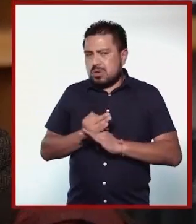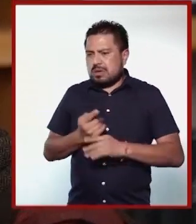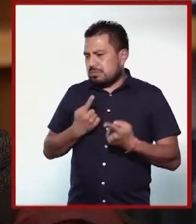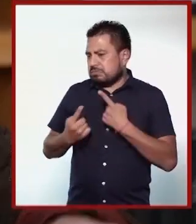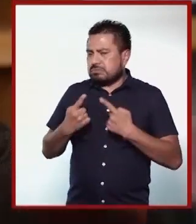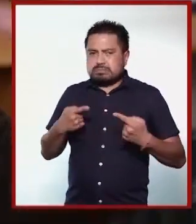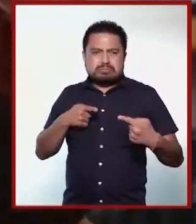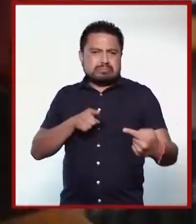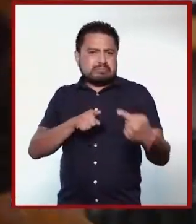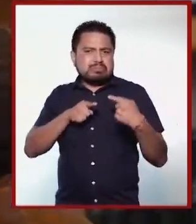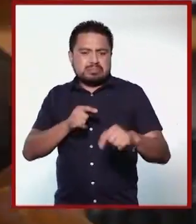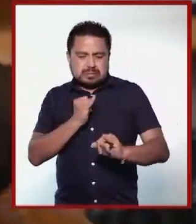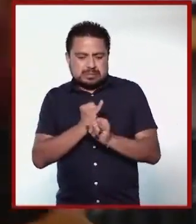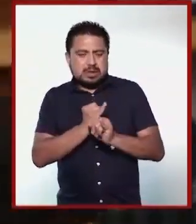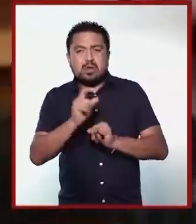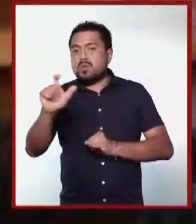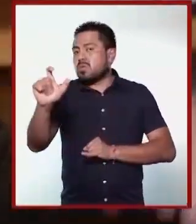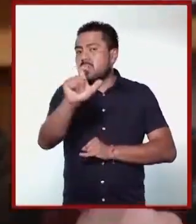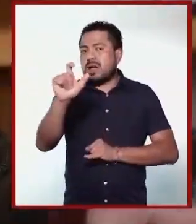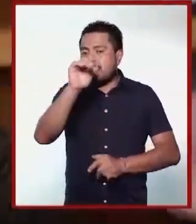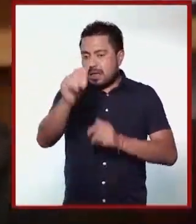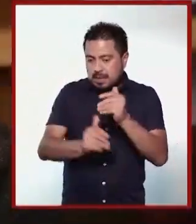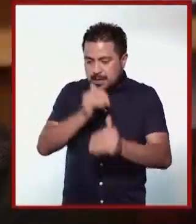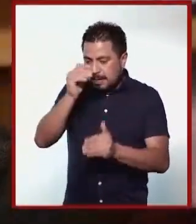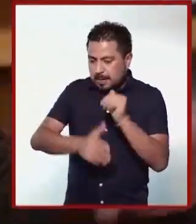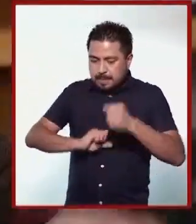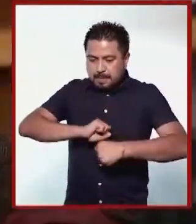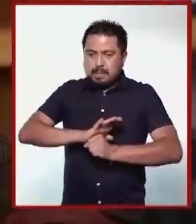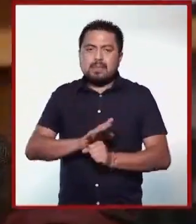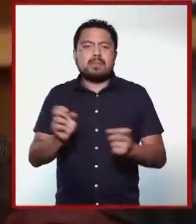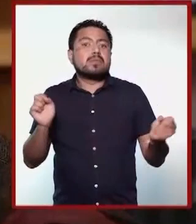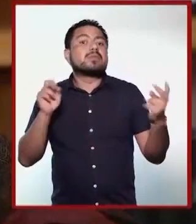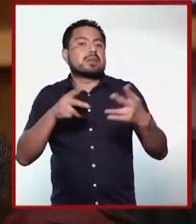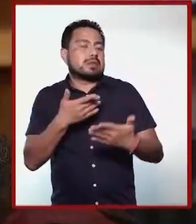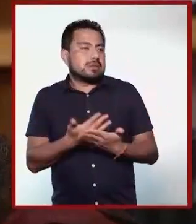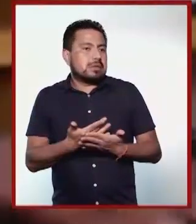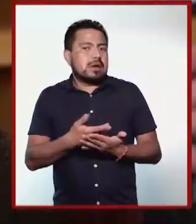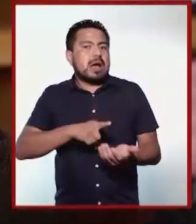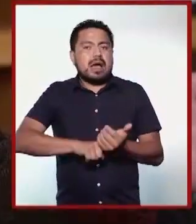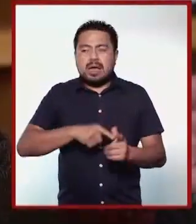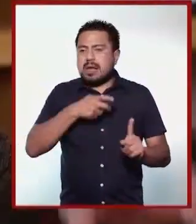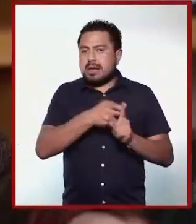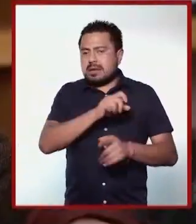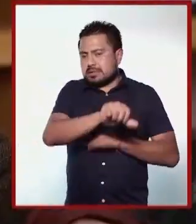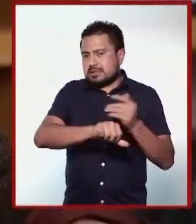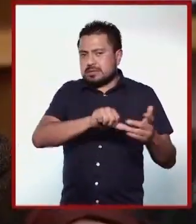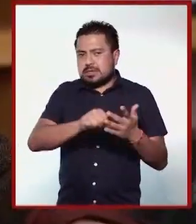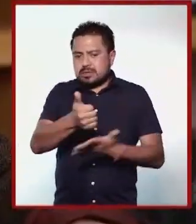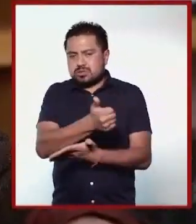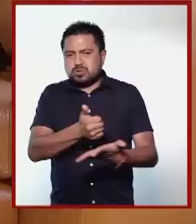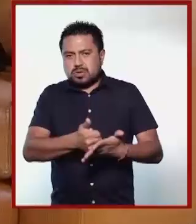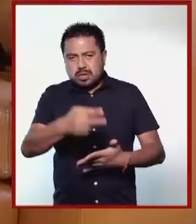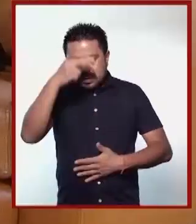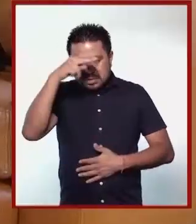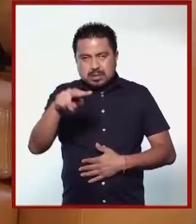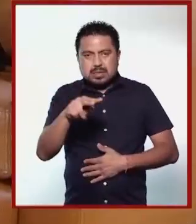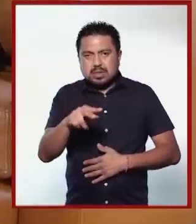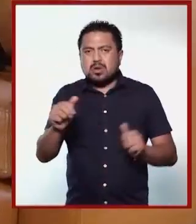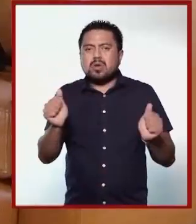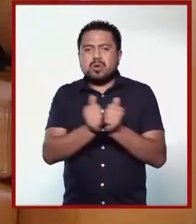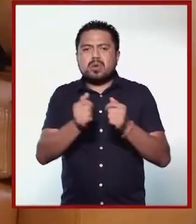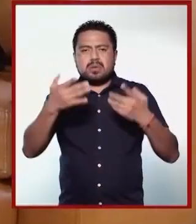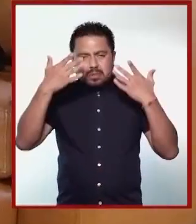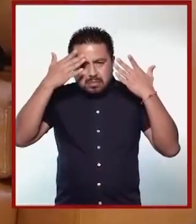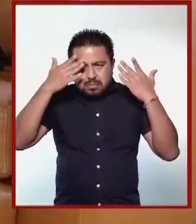discutiendo en línea, y cuando termine la pandemia los esperamos aquí en el centro de la Ciudad de México, con las